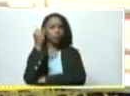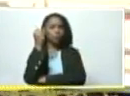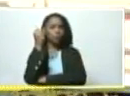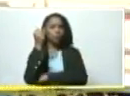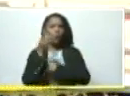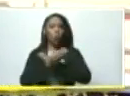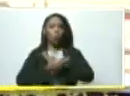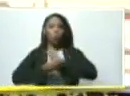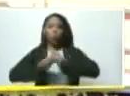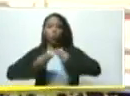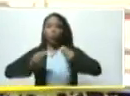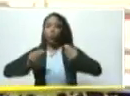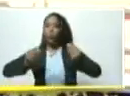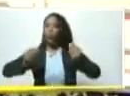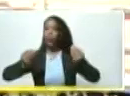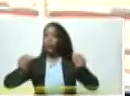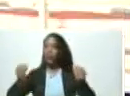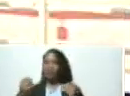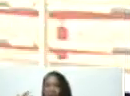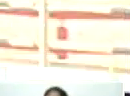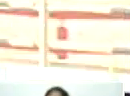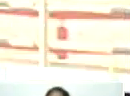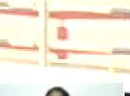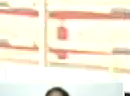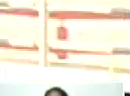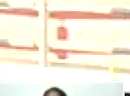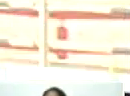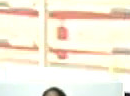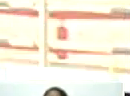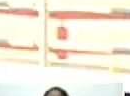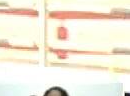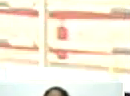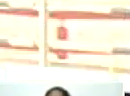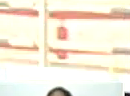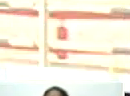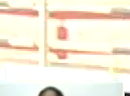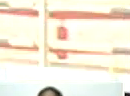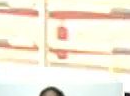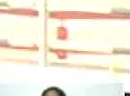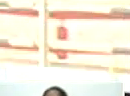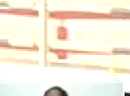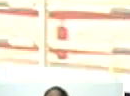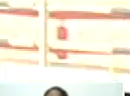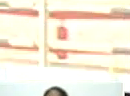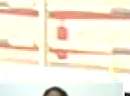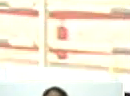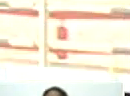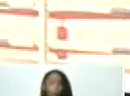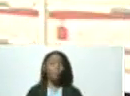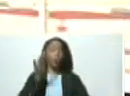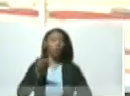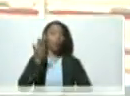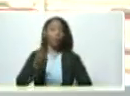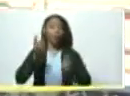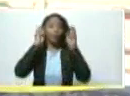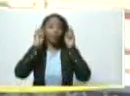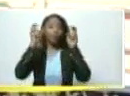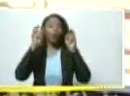disipar las amenazas y logró revertir buena parte de los